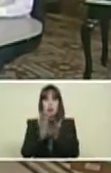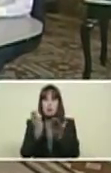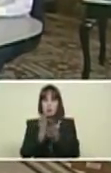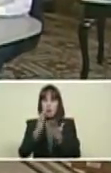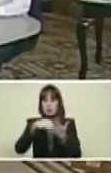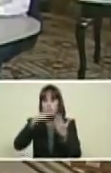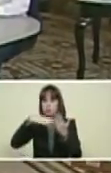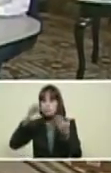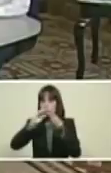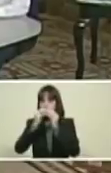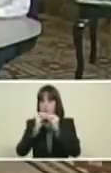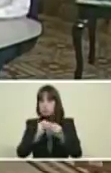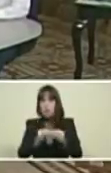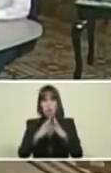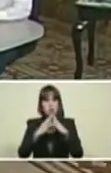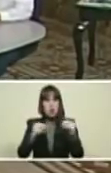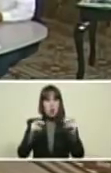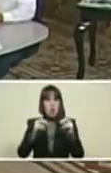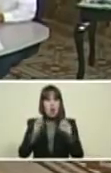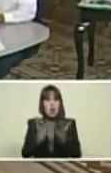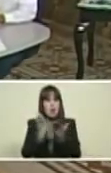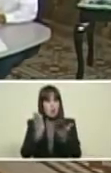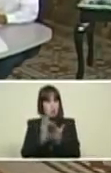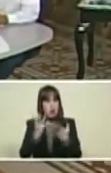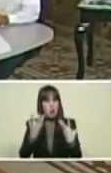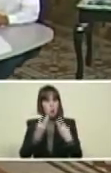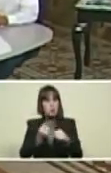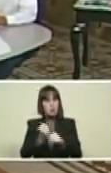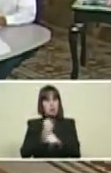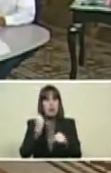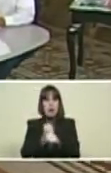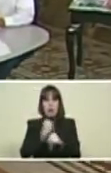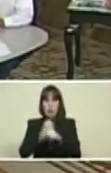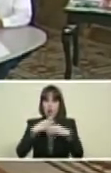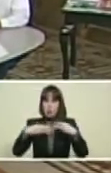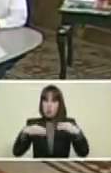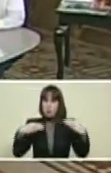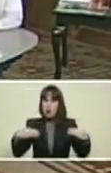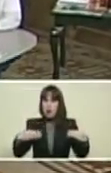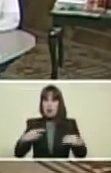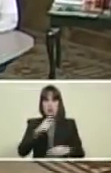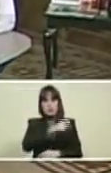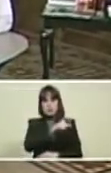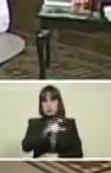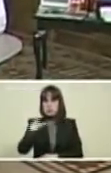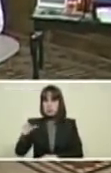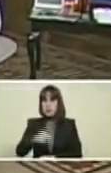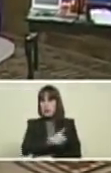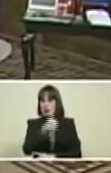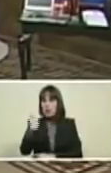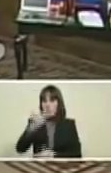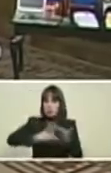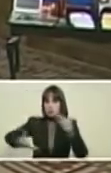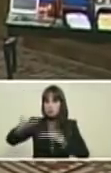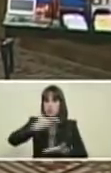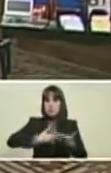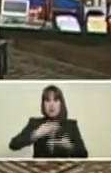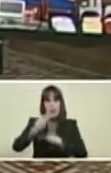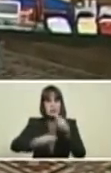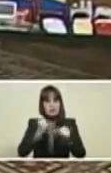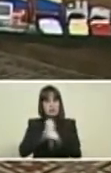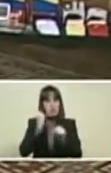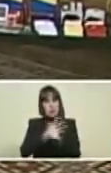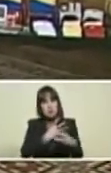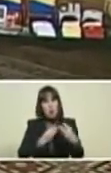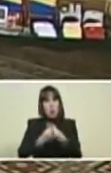arreglo, una cosa bien bonita, el trabajo popular. Todos hacemos por todos. Juntos todo es posible.